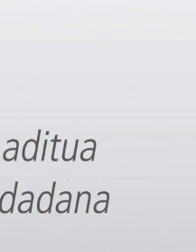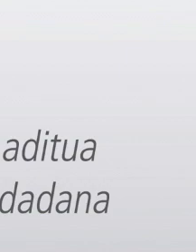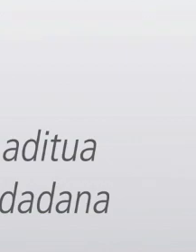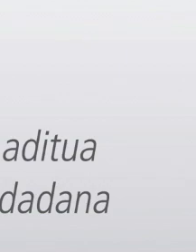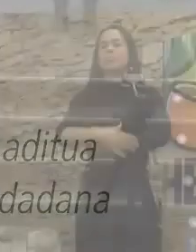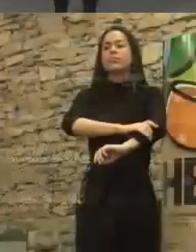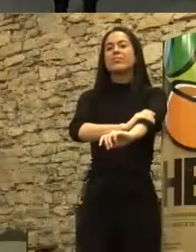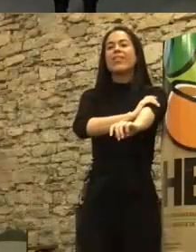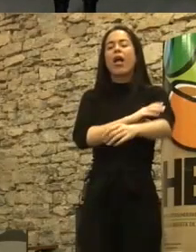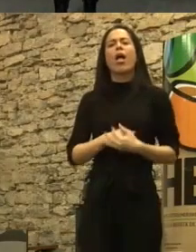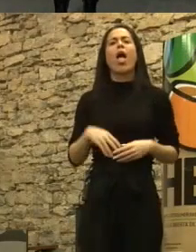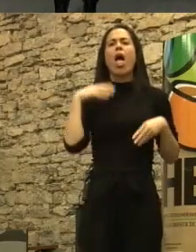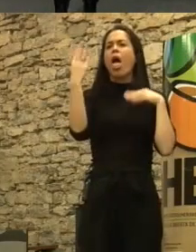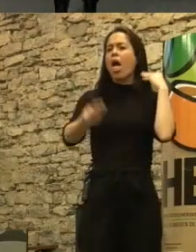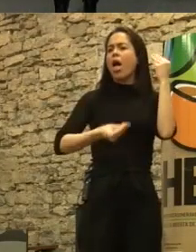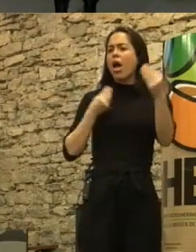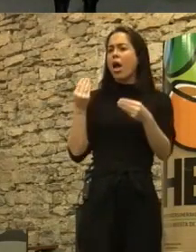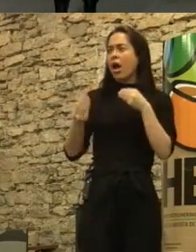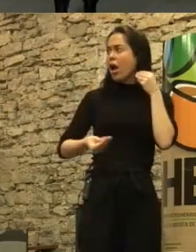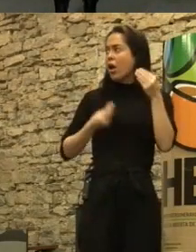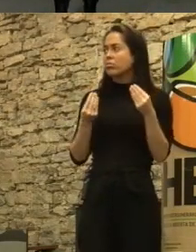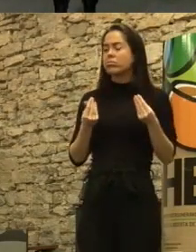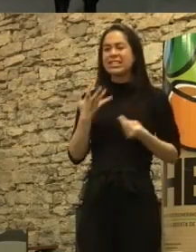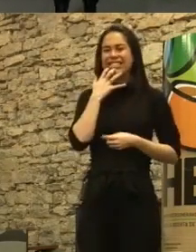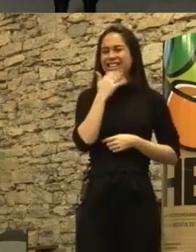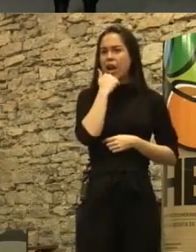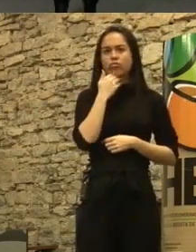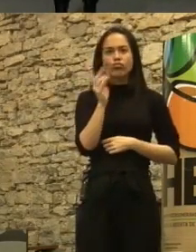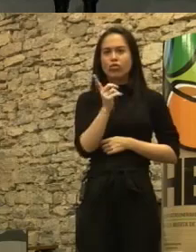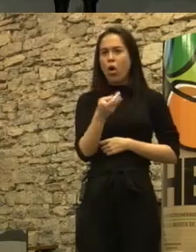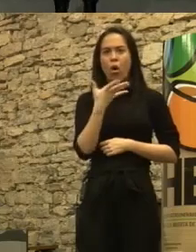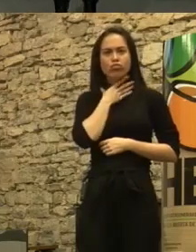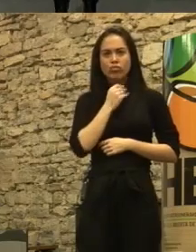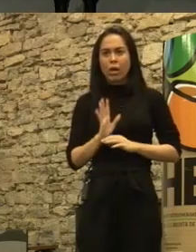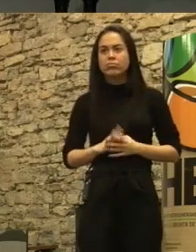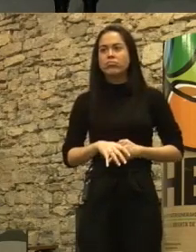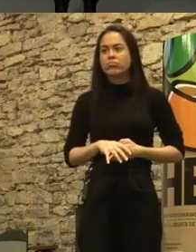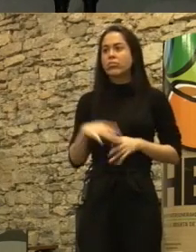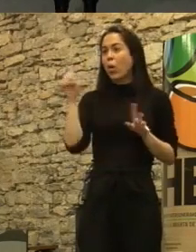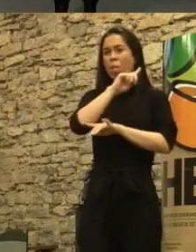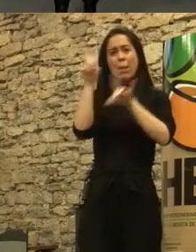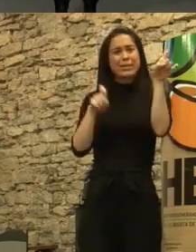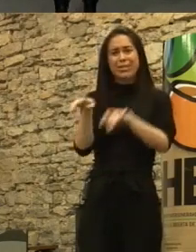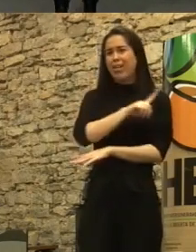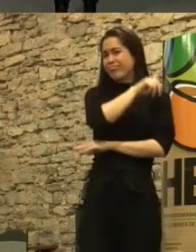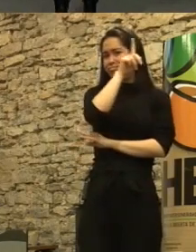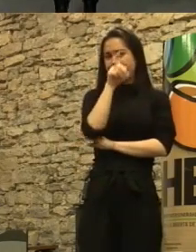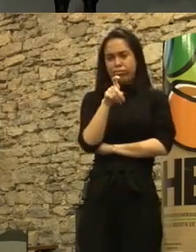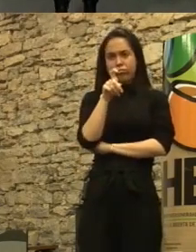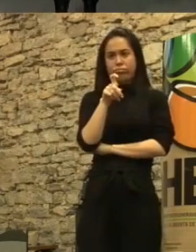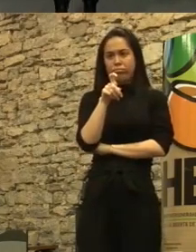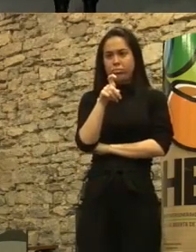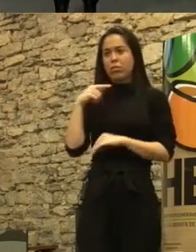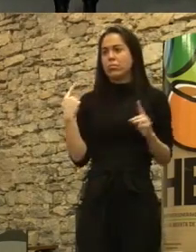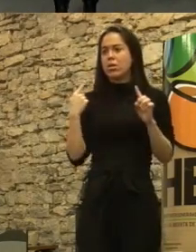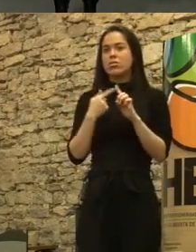¿Qué hacemos cuando algo no nos gusta? Esta para mí es una pregunta fundamental para iniciar cualquier